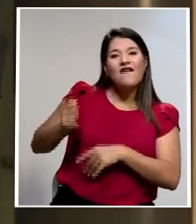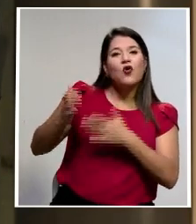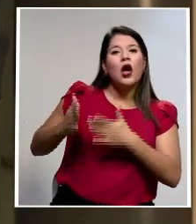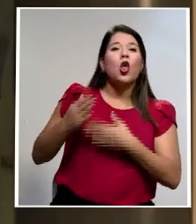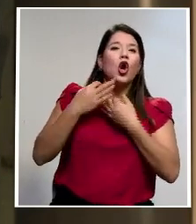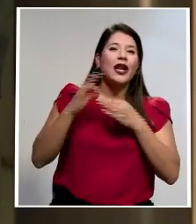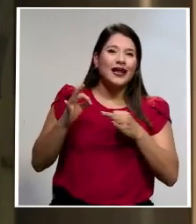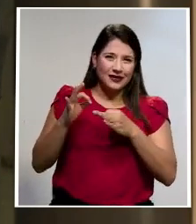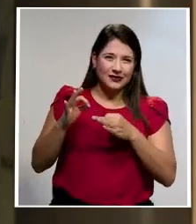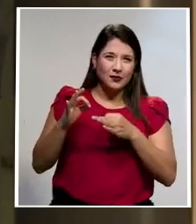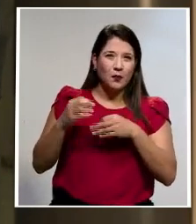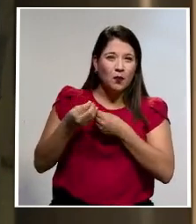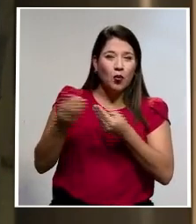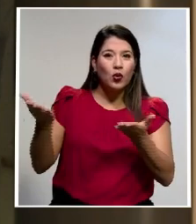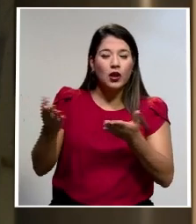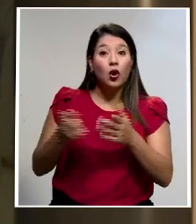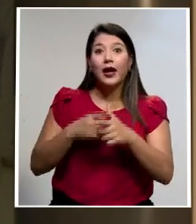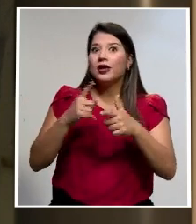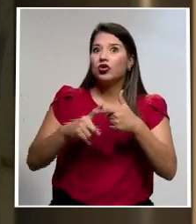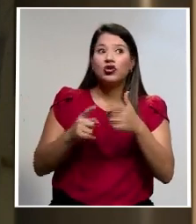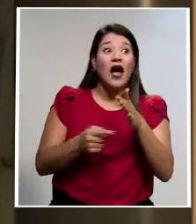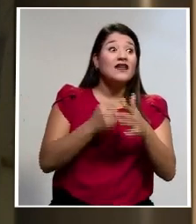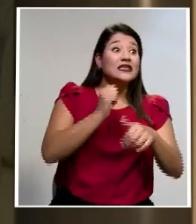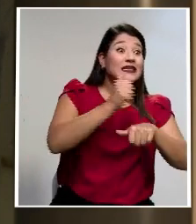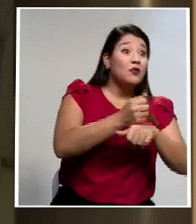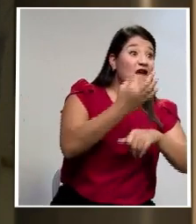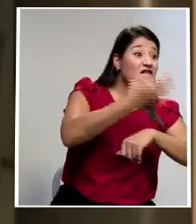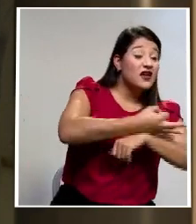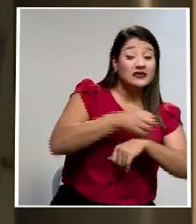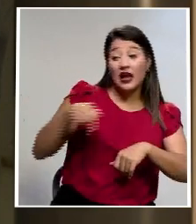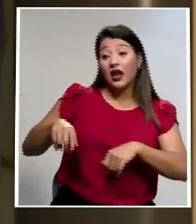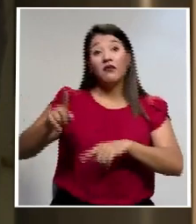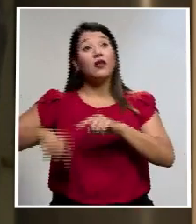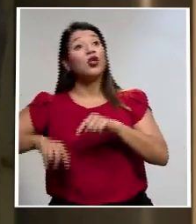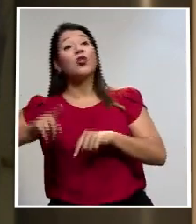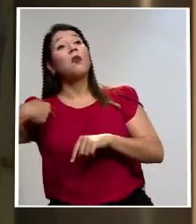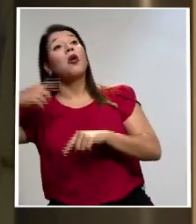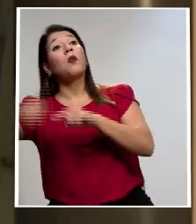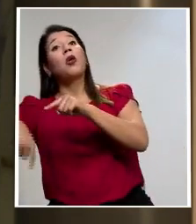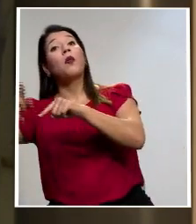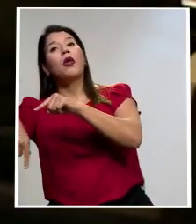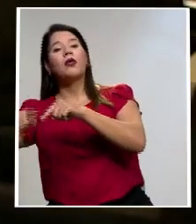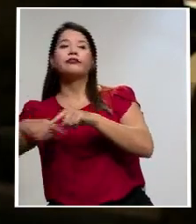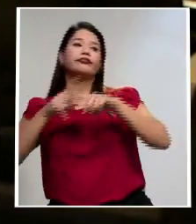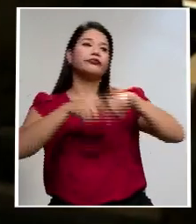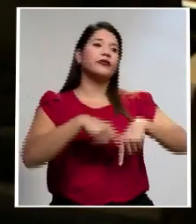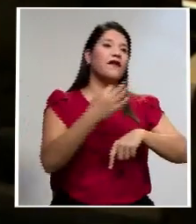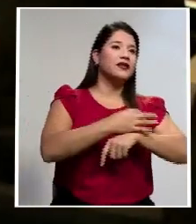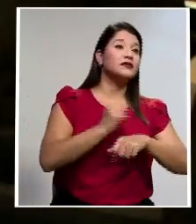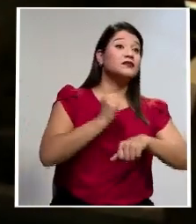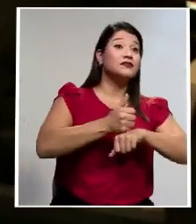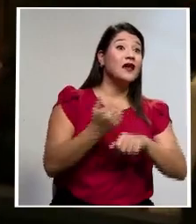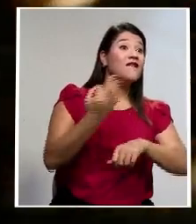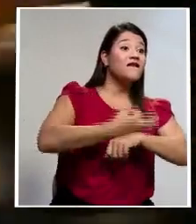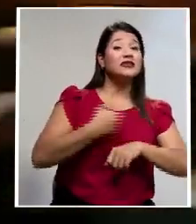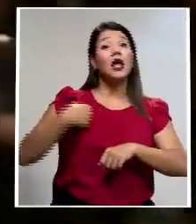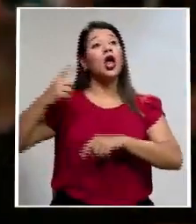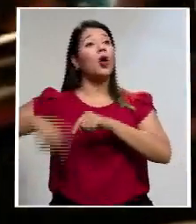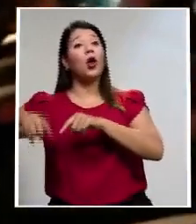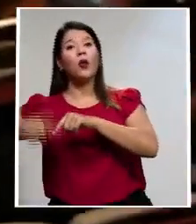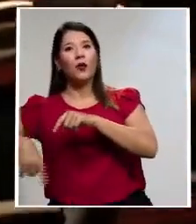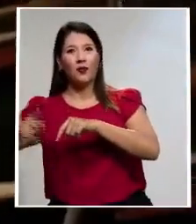casos. Entonces hemos tenido que estar suspendiendo, modificando o cambiando señalamientos en aras de esa situación. De acuerdo con el exagente del OIJ,